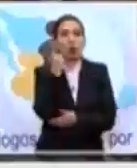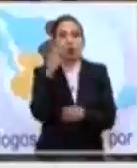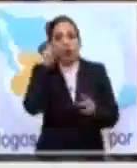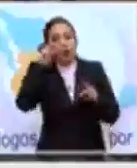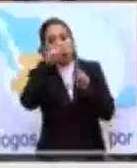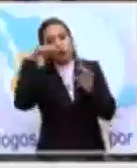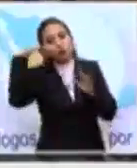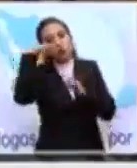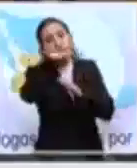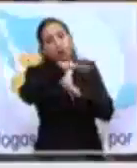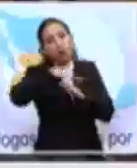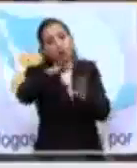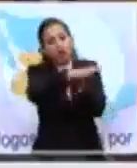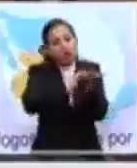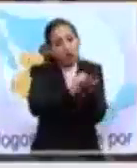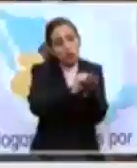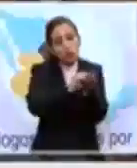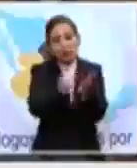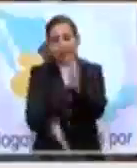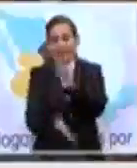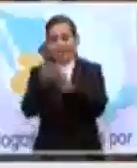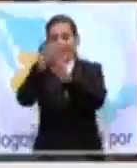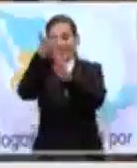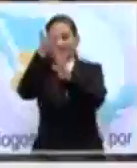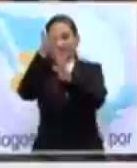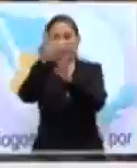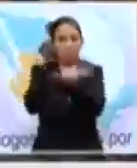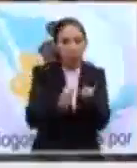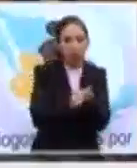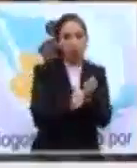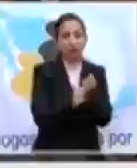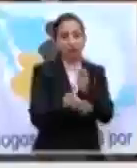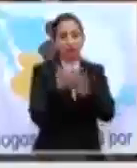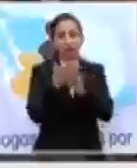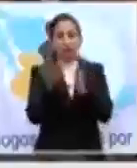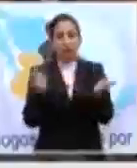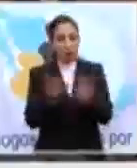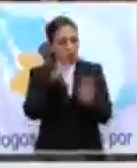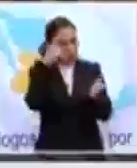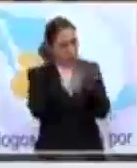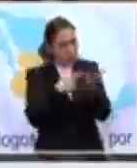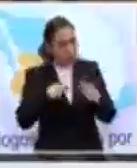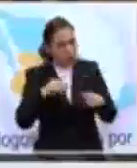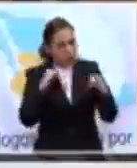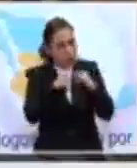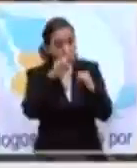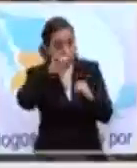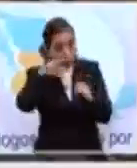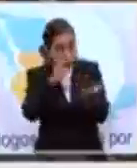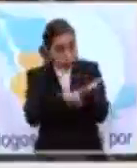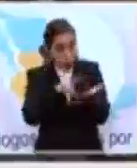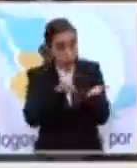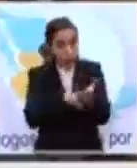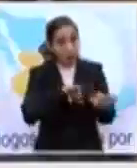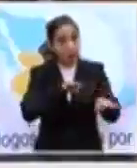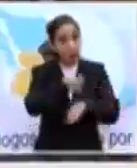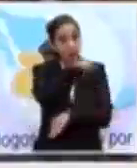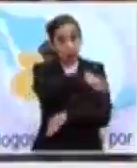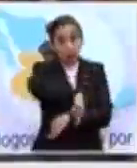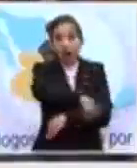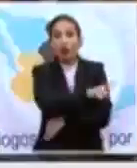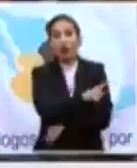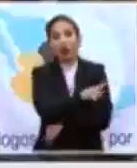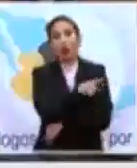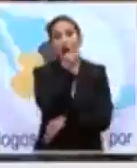visión de llego, destruyo y vuelvo a construir, como si la gente que estuviera en las instituciones no fuera gente valiosa de trabajo,